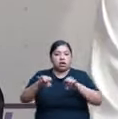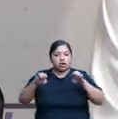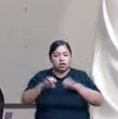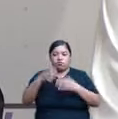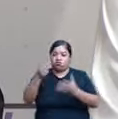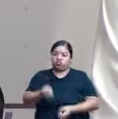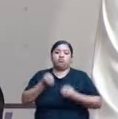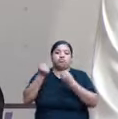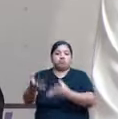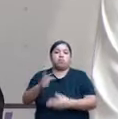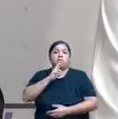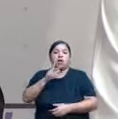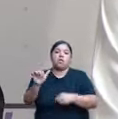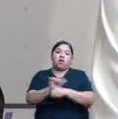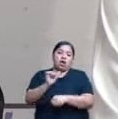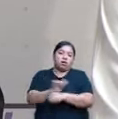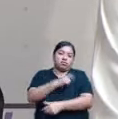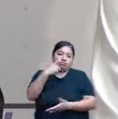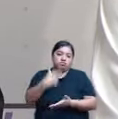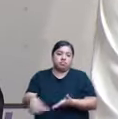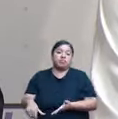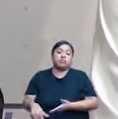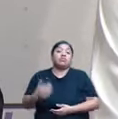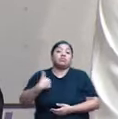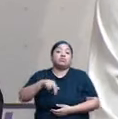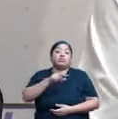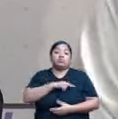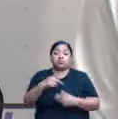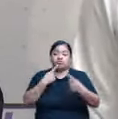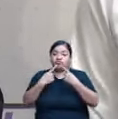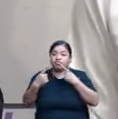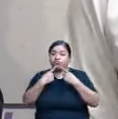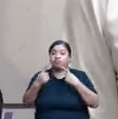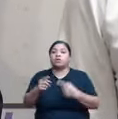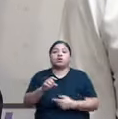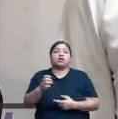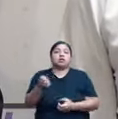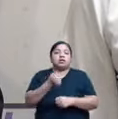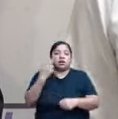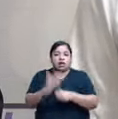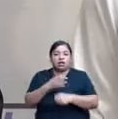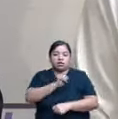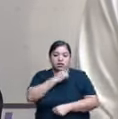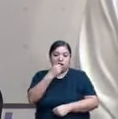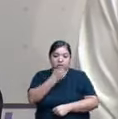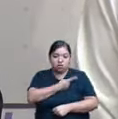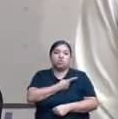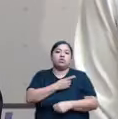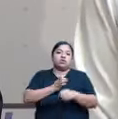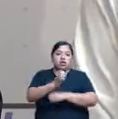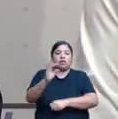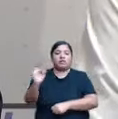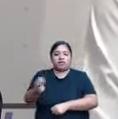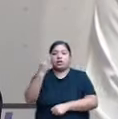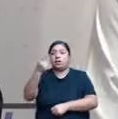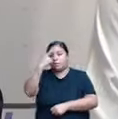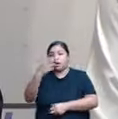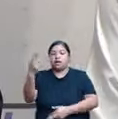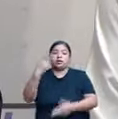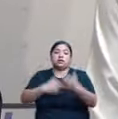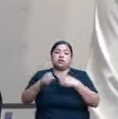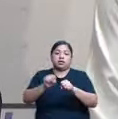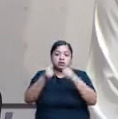de comunicación y vehicular. Nos coordinaremos con las secretarías de salud estatal y federal para solicitar que se regrese el seguro popular